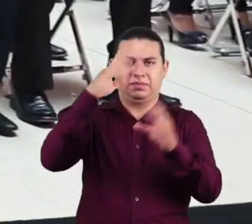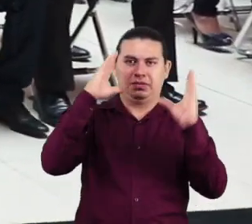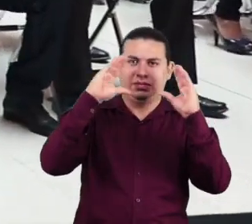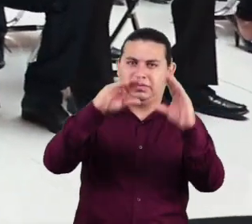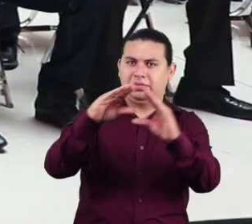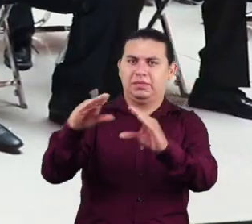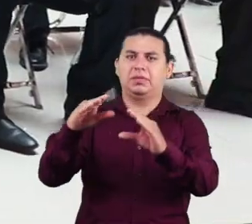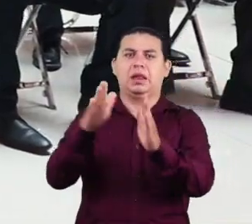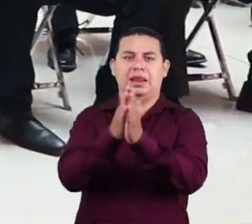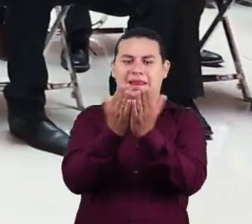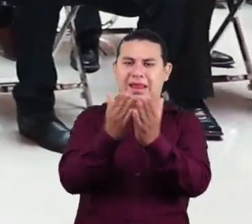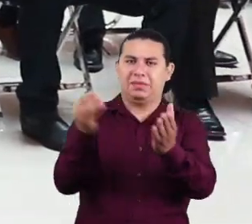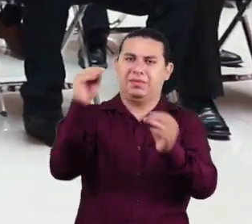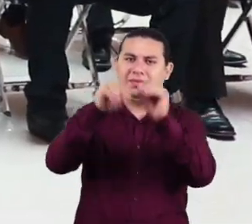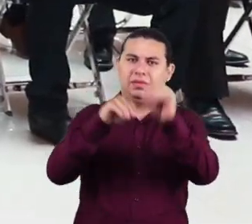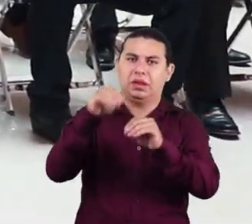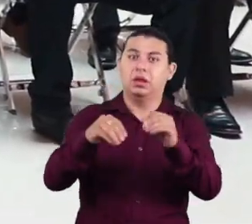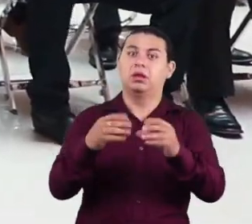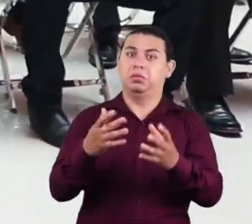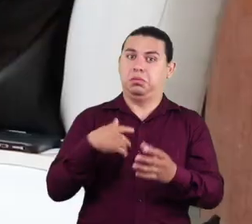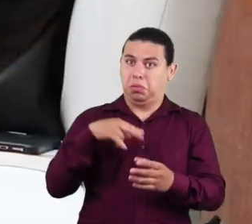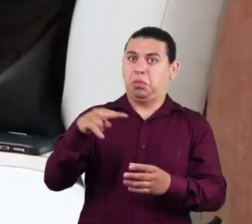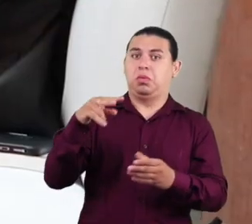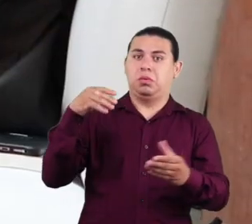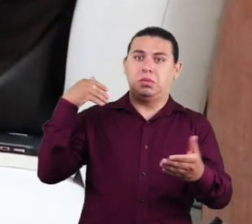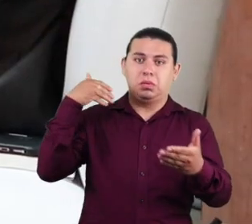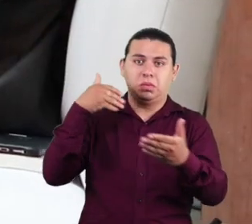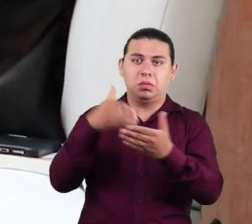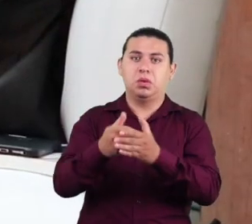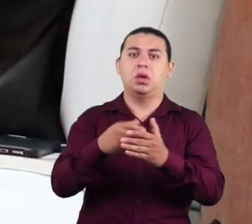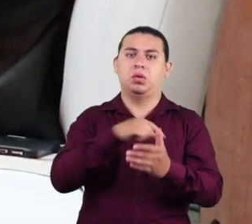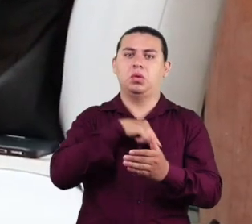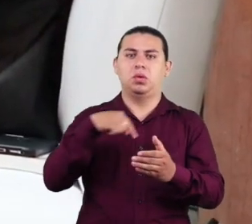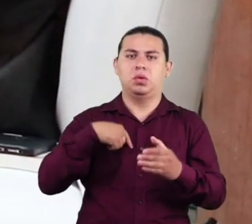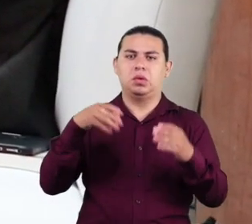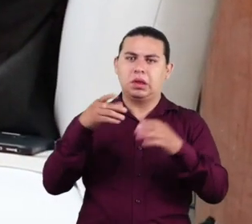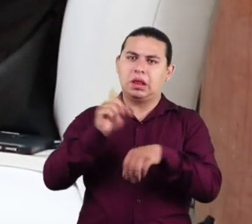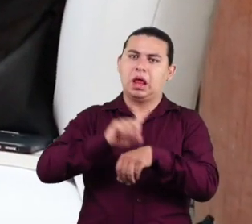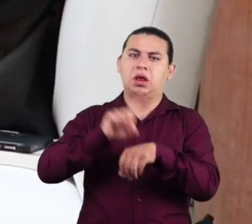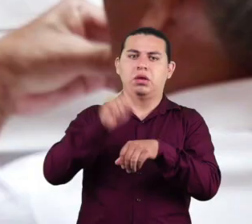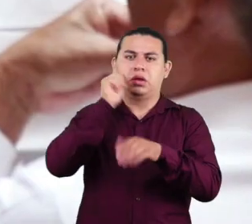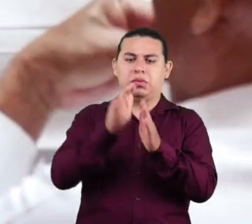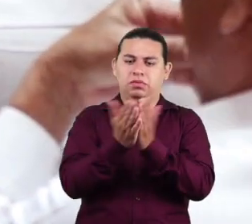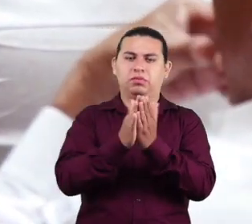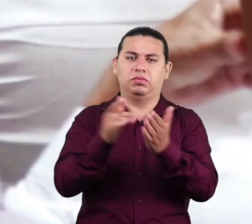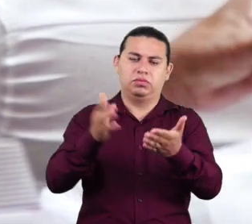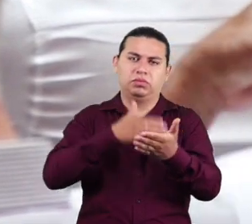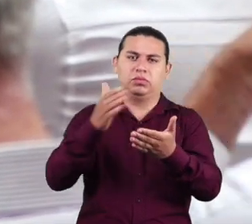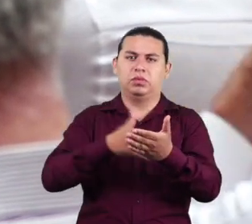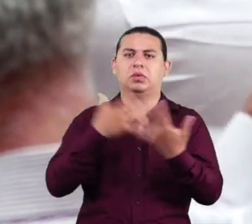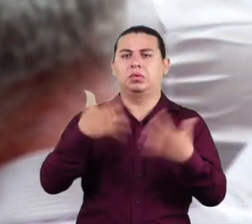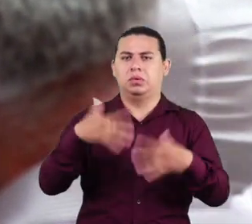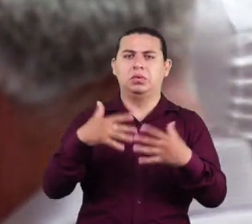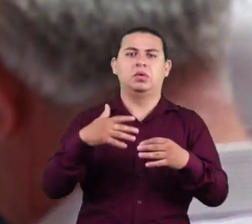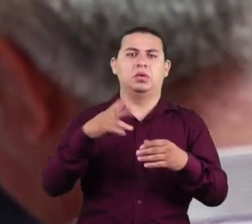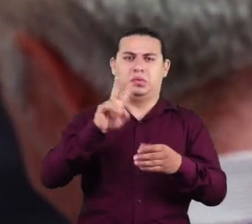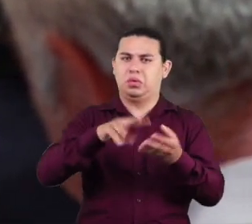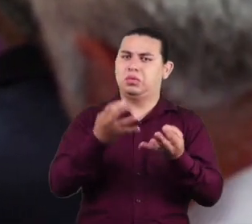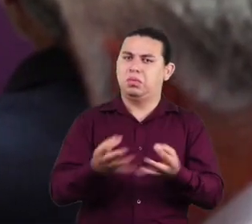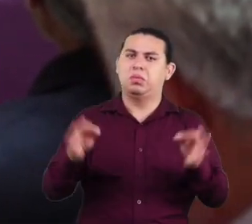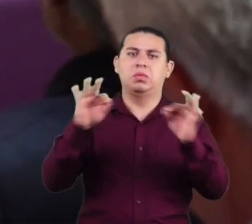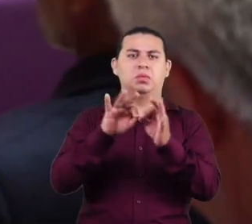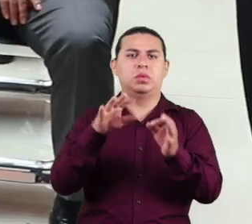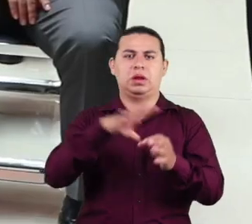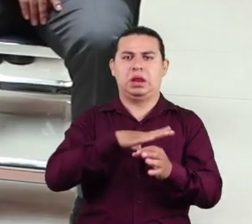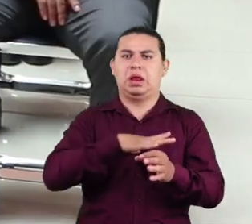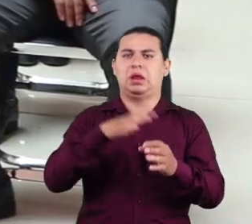de aportaciones, ¿no? Lo que son libros, algo que al final nosotros utilizamos día con día, ¿no? Es verdaderamente